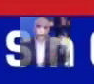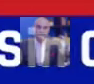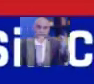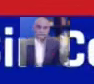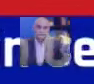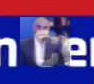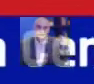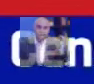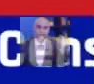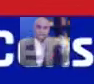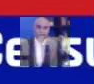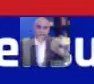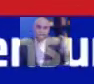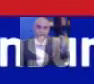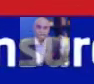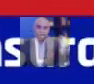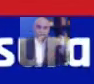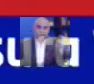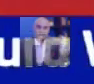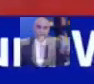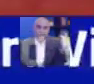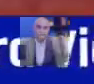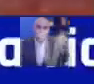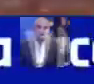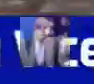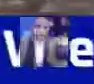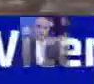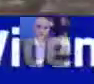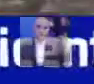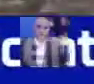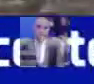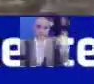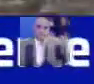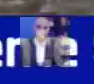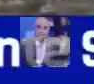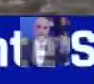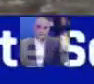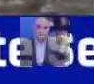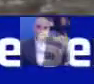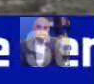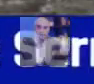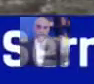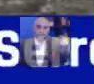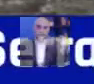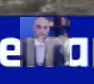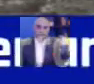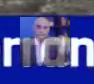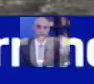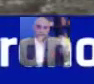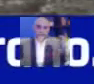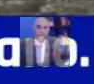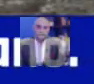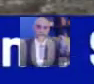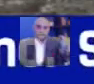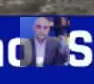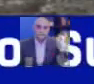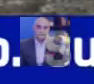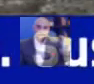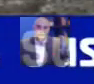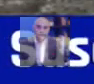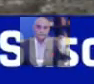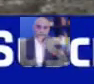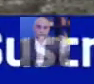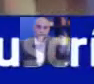ha permitido la extracción de los recursos minerales, eso no se ha visto reflejado en el bolsillo del